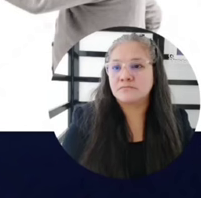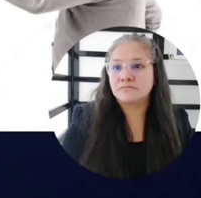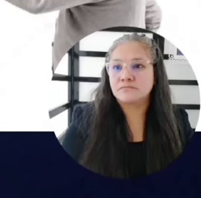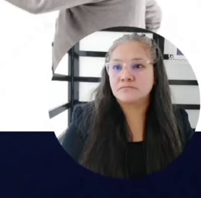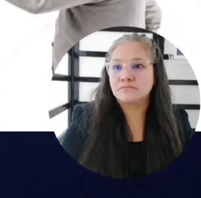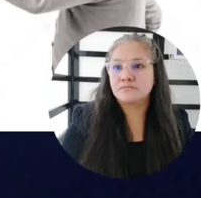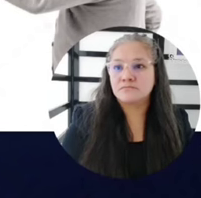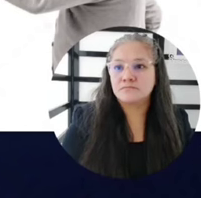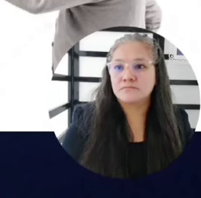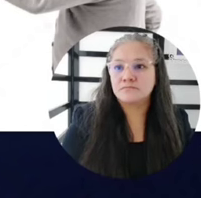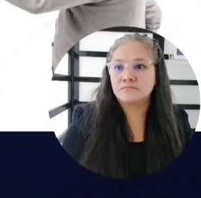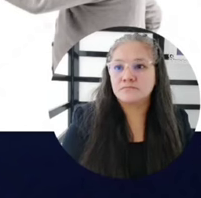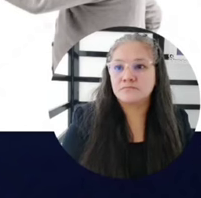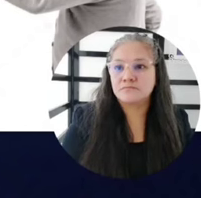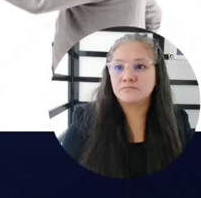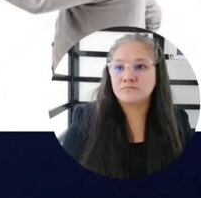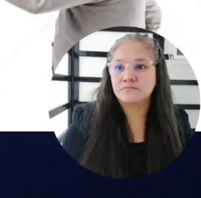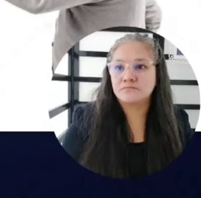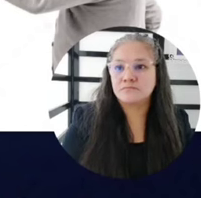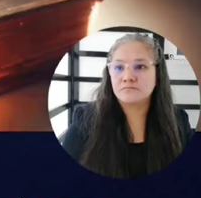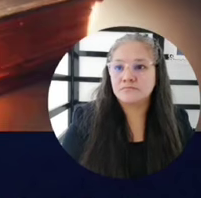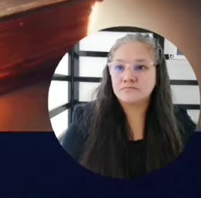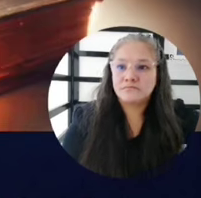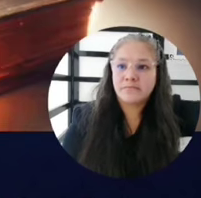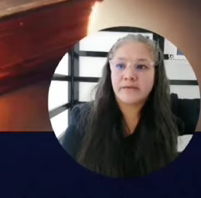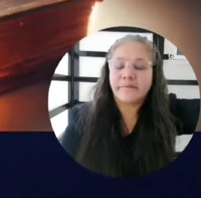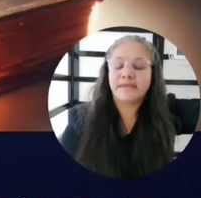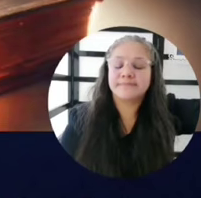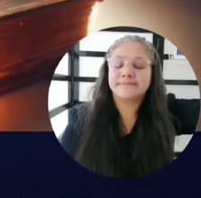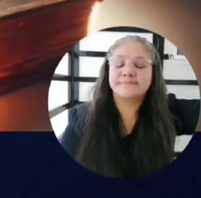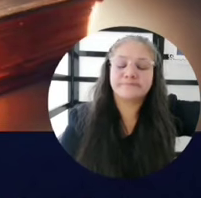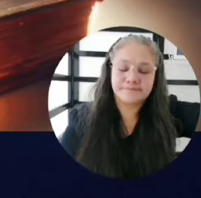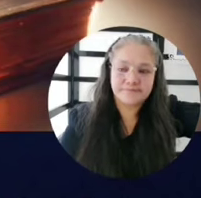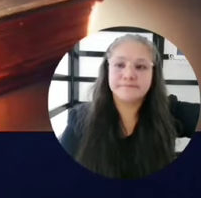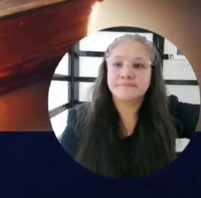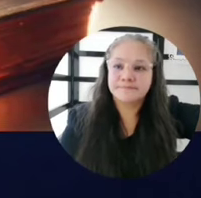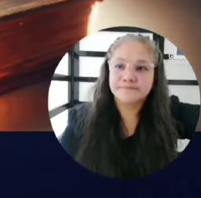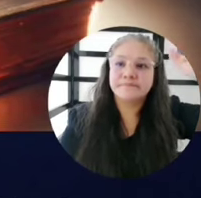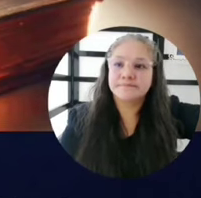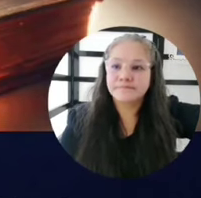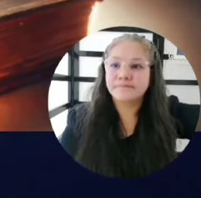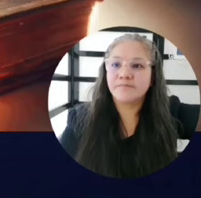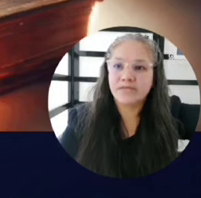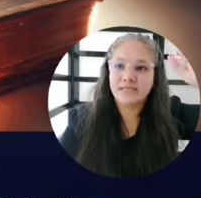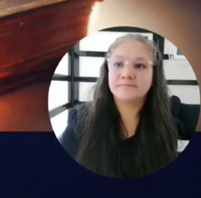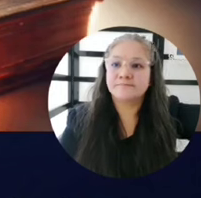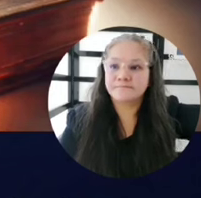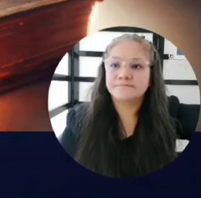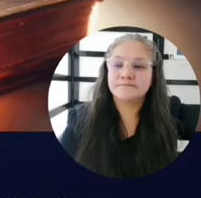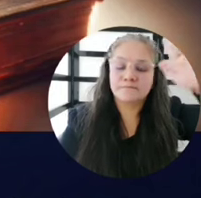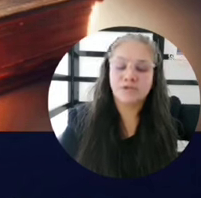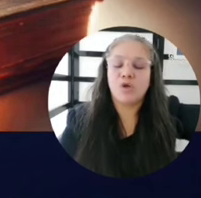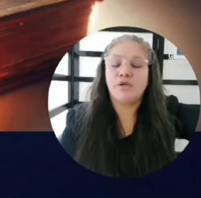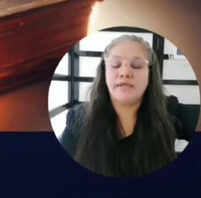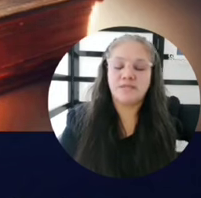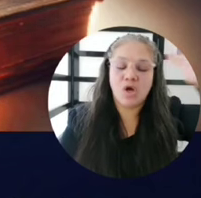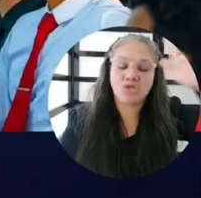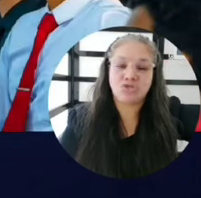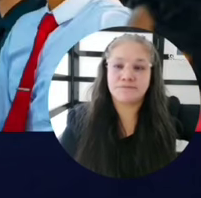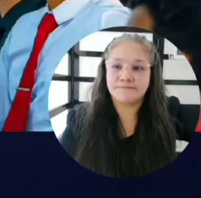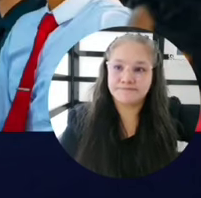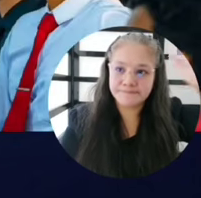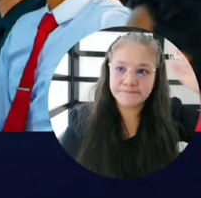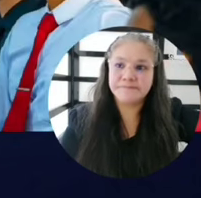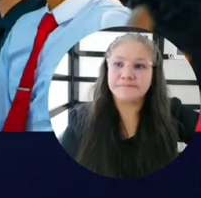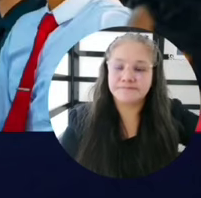y me despidió de allí. ¿Por qué? Porque esta palabra tiene vida, hermano. La historia no produce eso que produjo en el